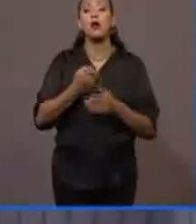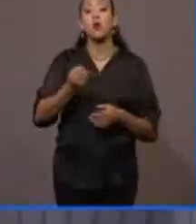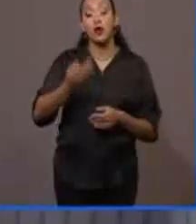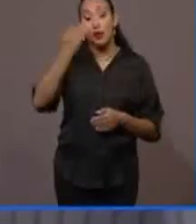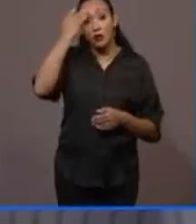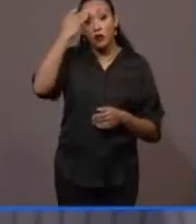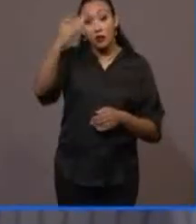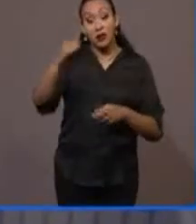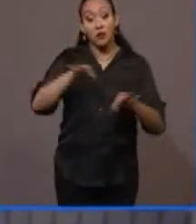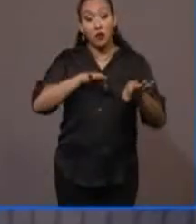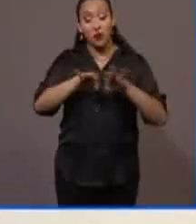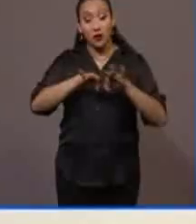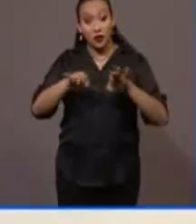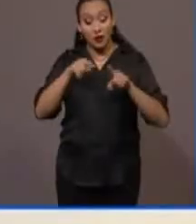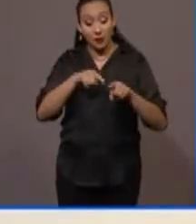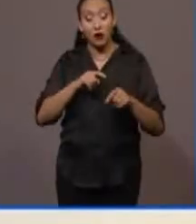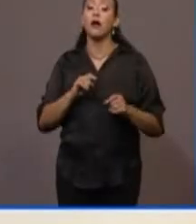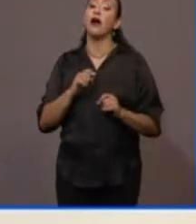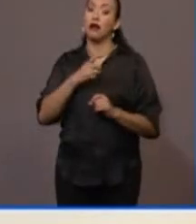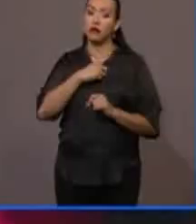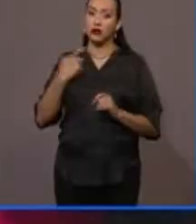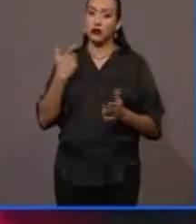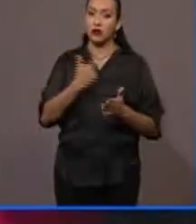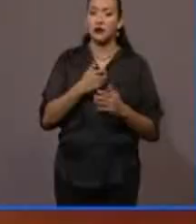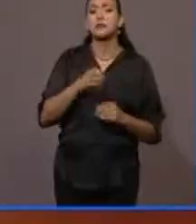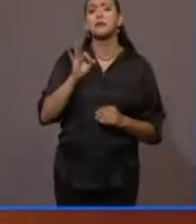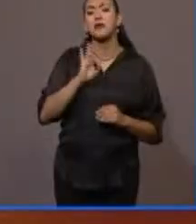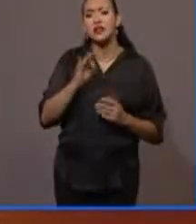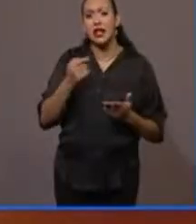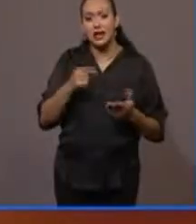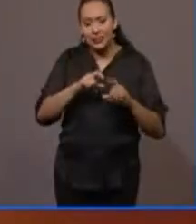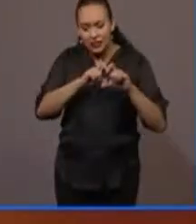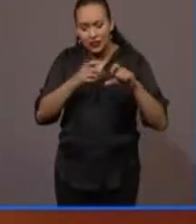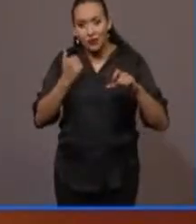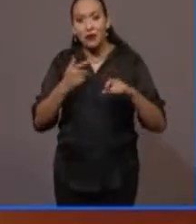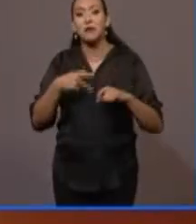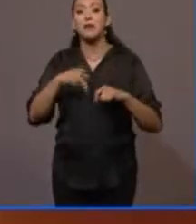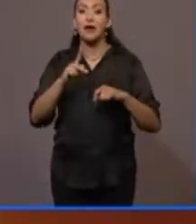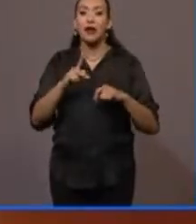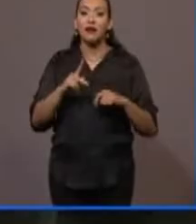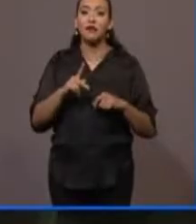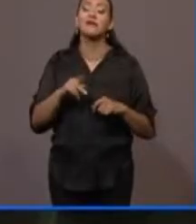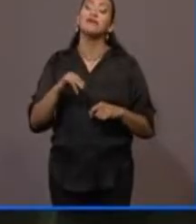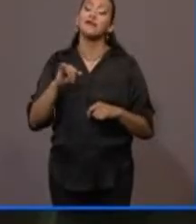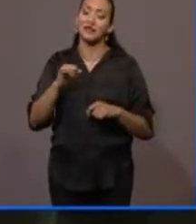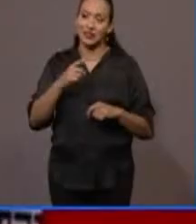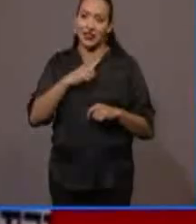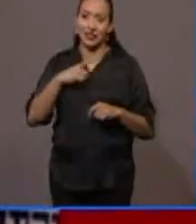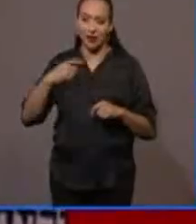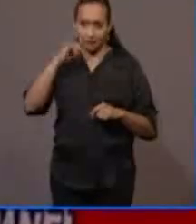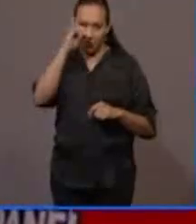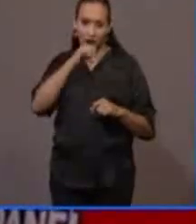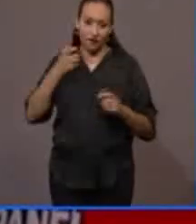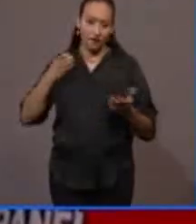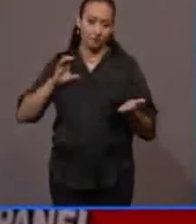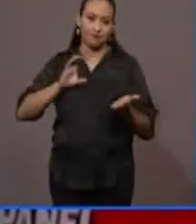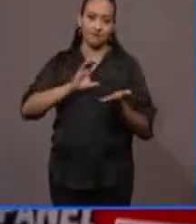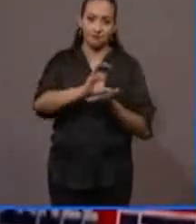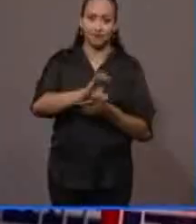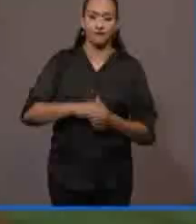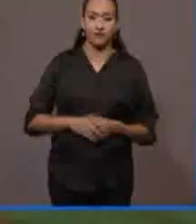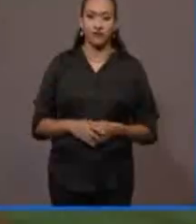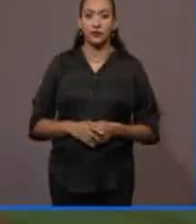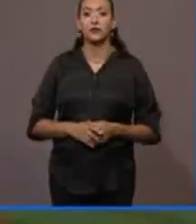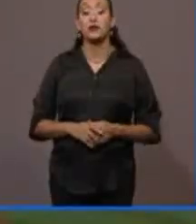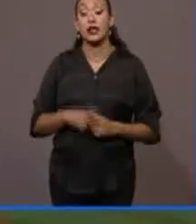tiempo que duró la relación de trabajo, aunque ya no exista dicho nexo, lo que deberá hacer de manera retroactiva. Explicó que